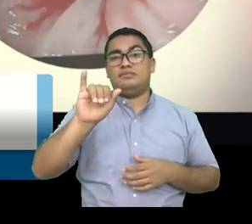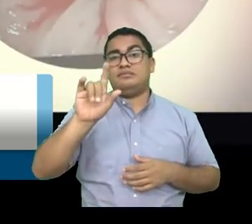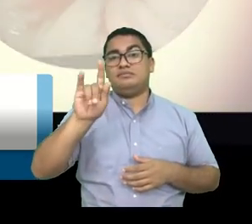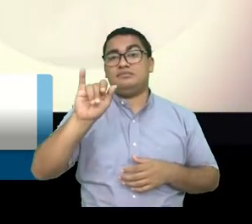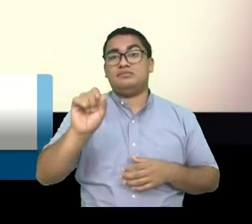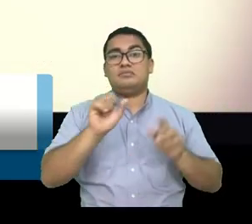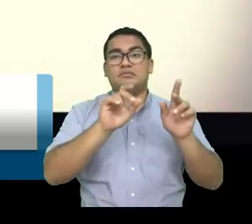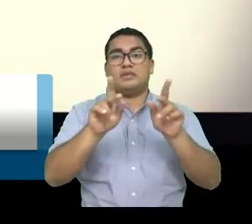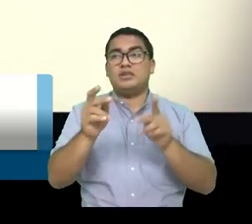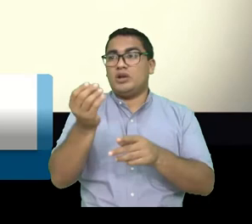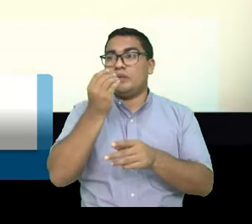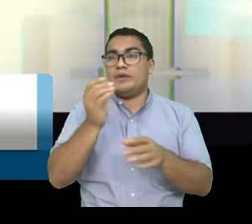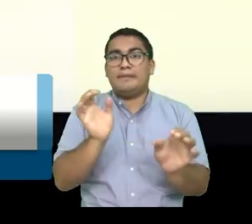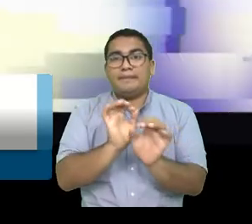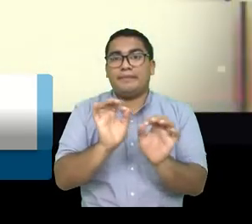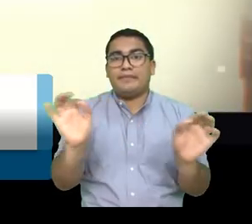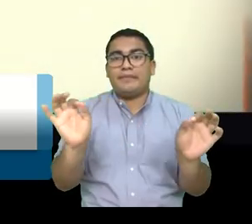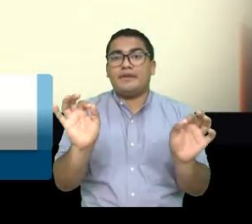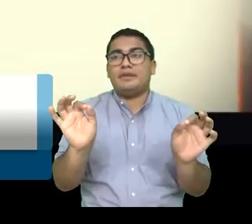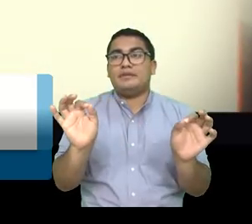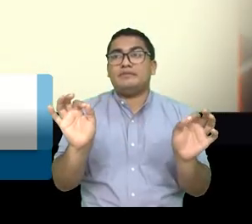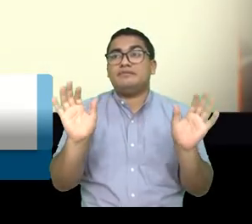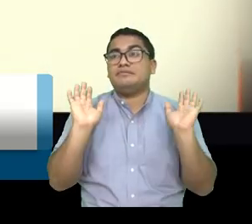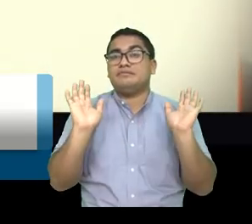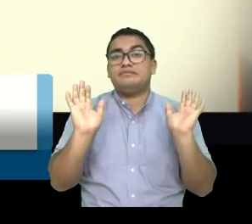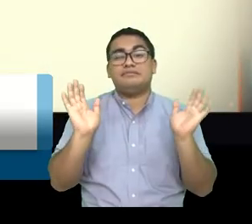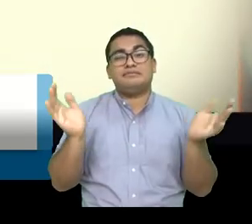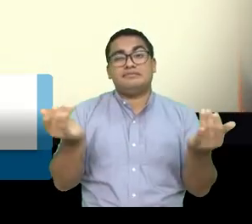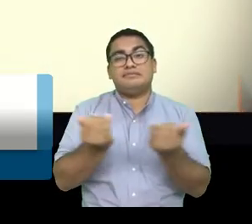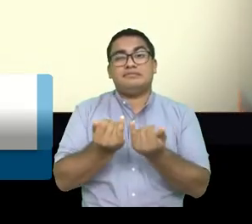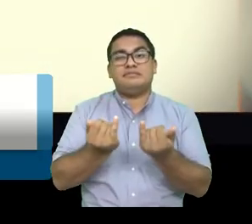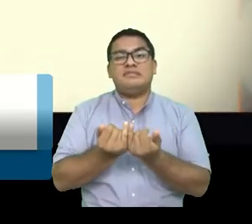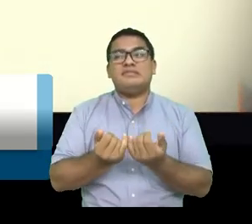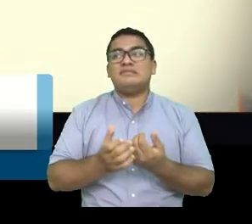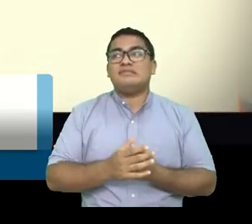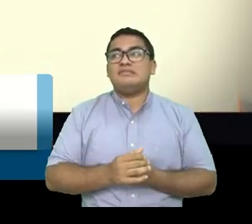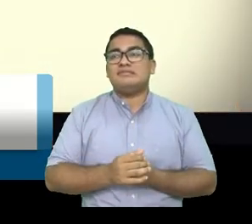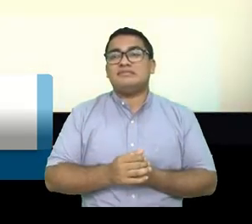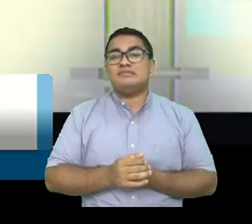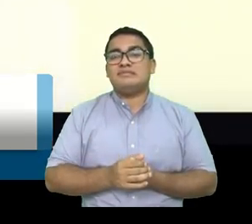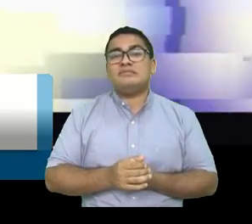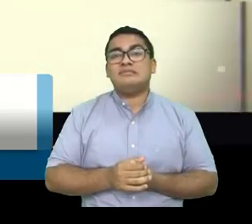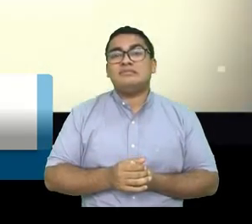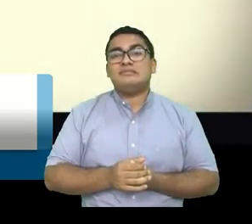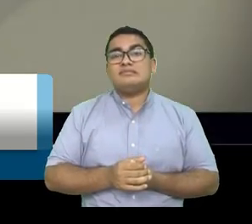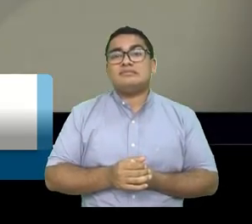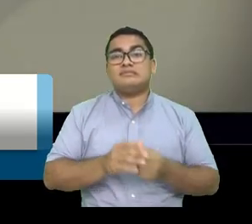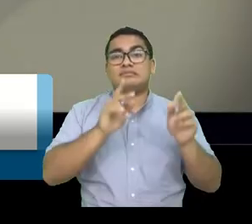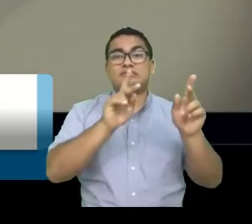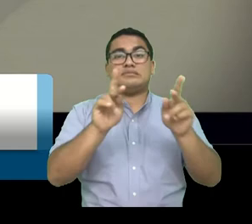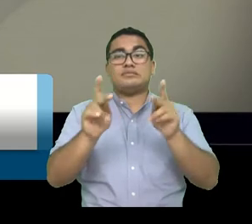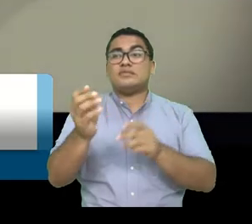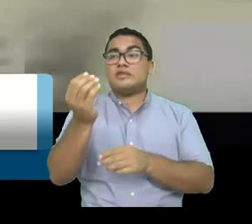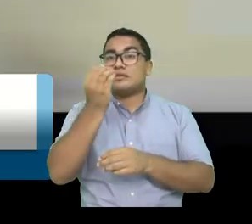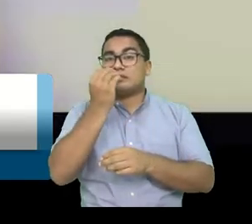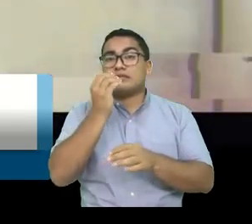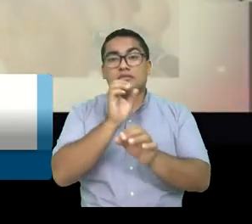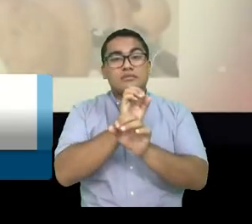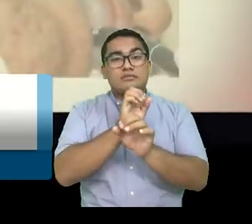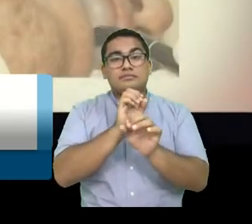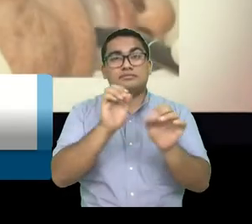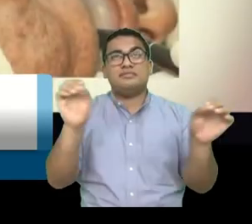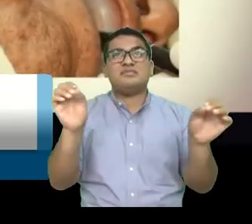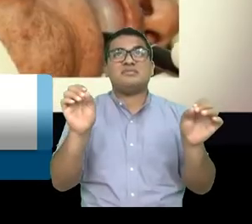sí, solo comen dos tiempos, un tiempo y el resto. Sí, definitivamente del no comer o no comer en